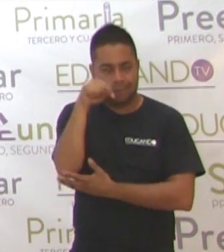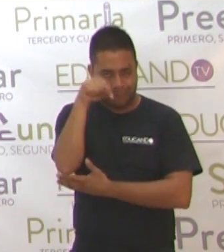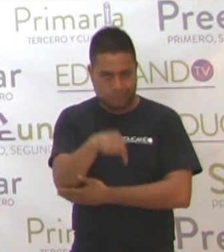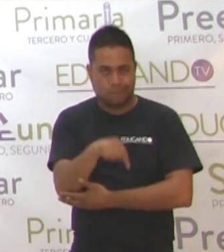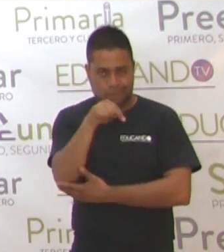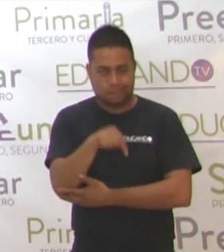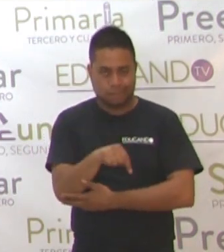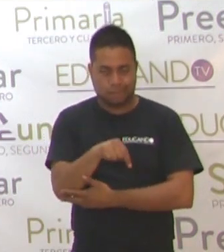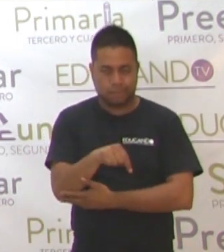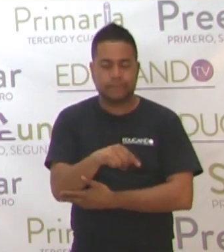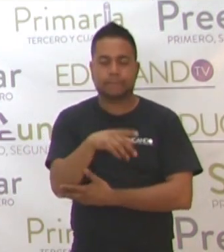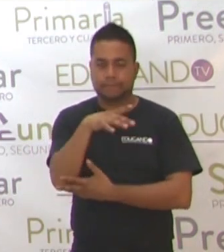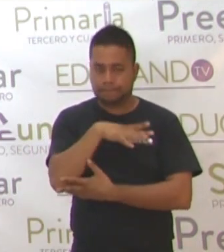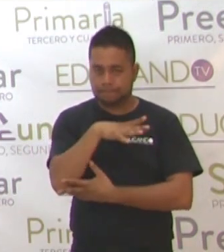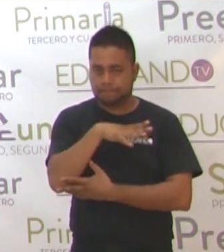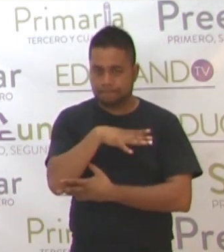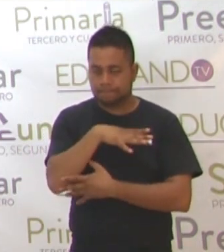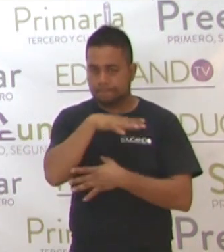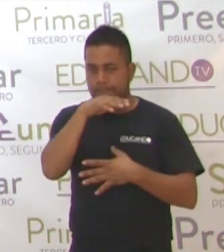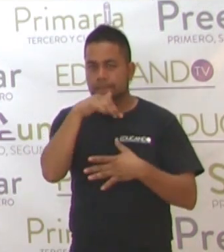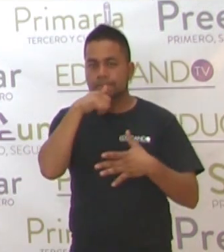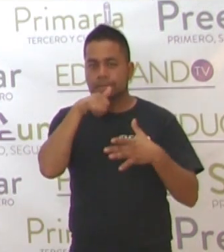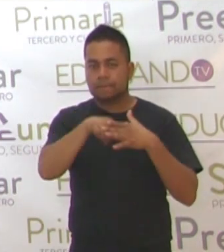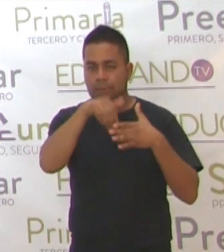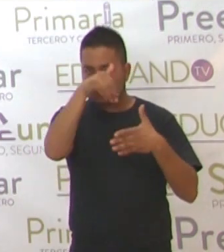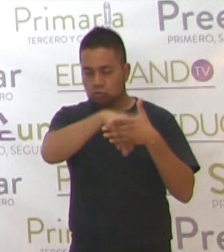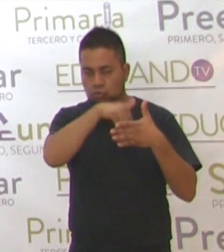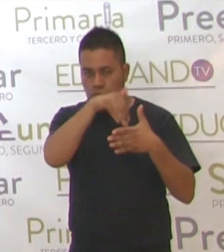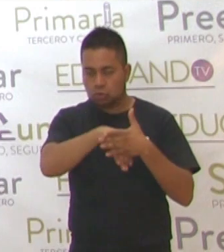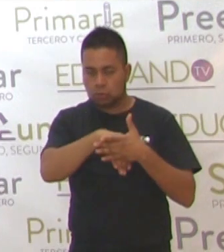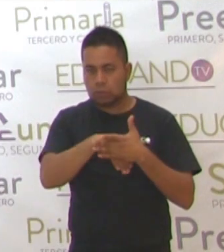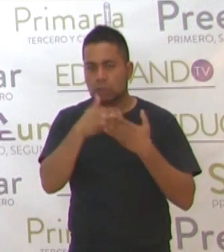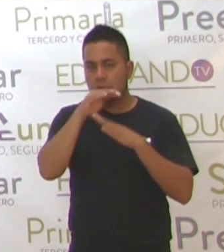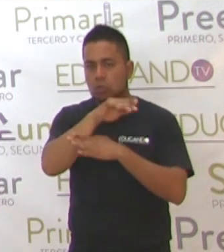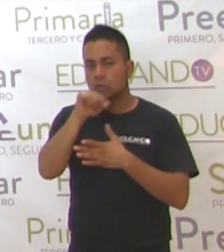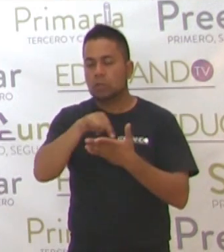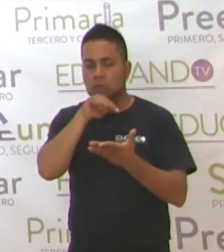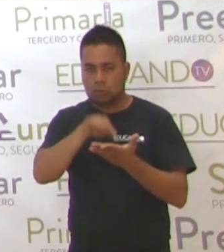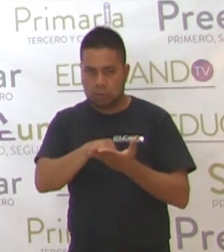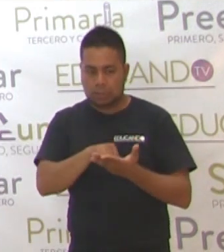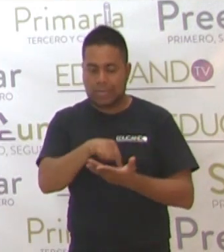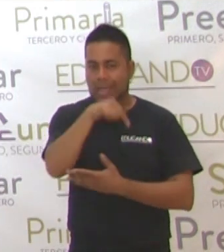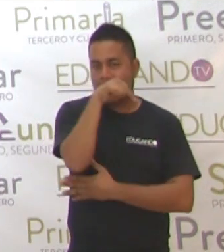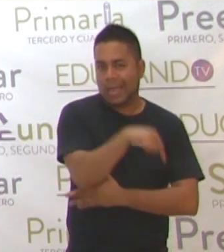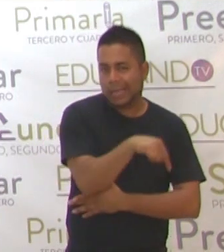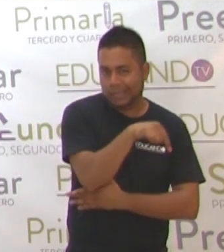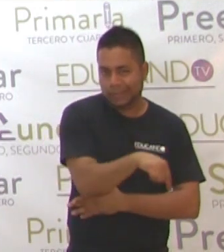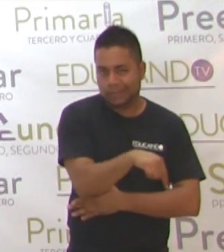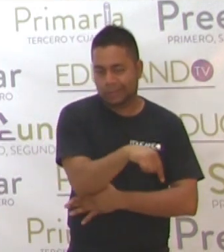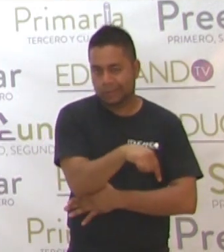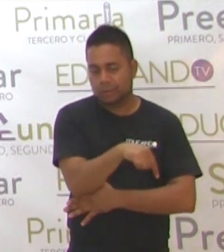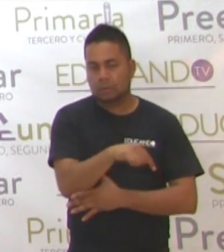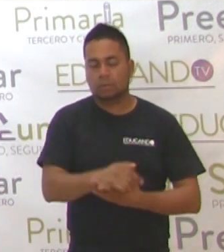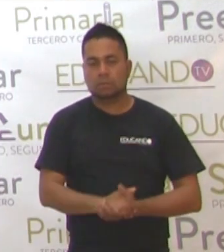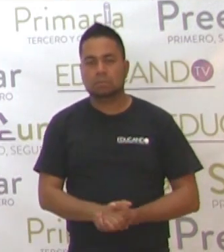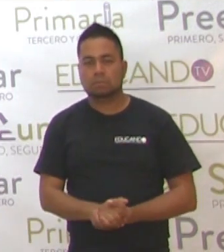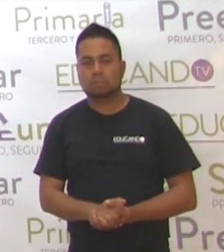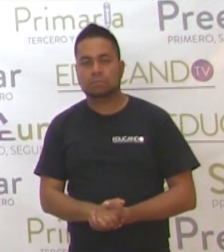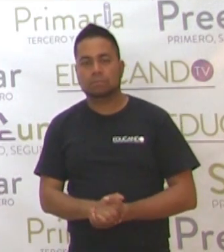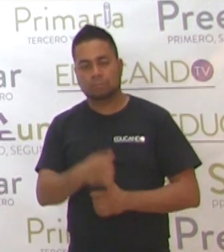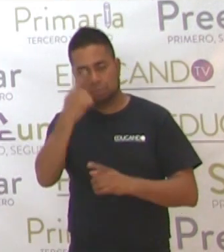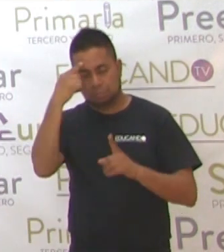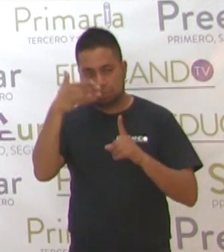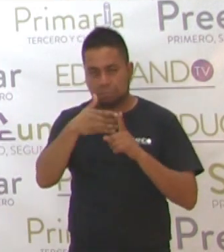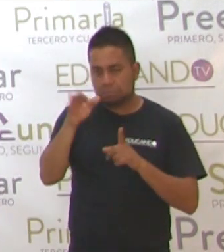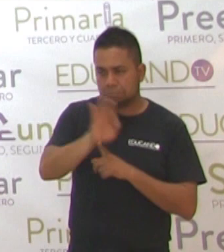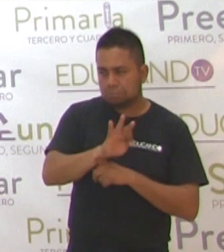están los sobres de ético del lugar aquí están los sobres nos hacemos referencia